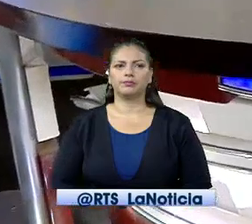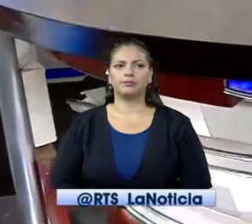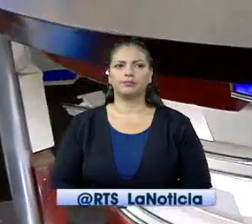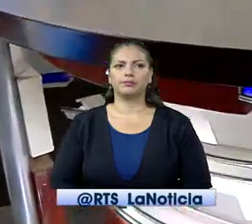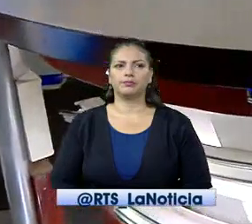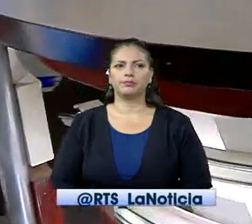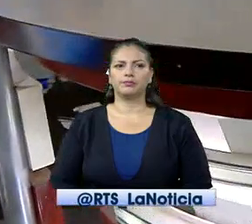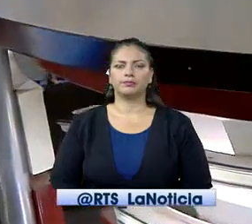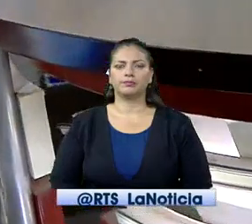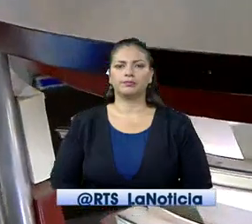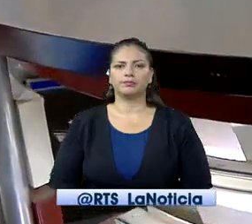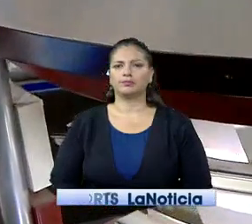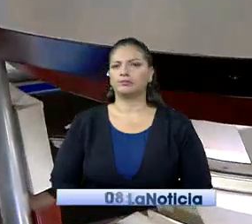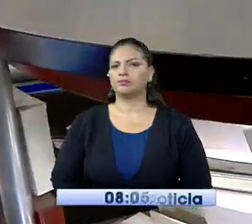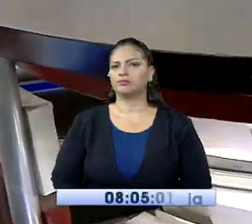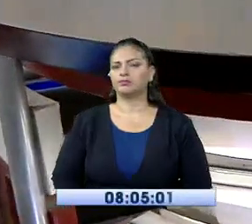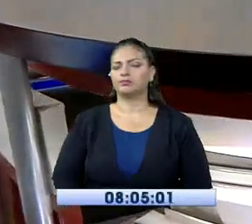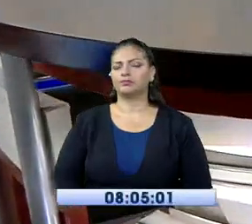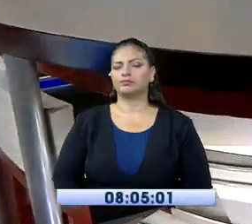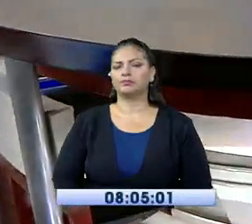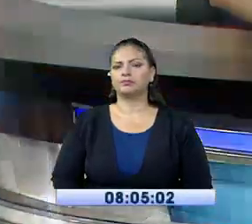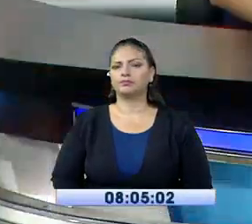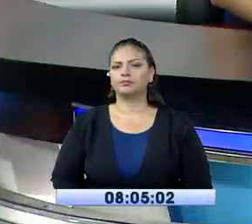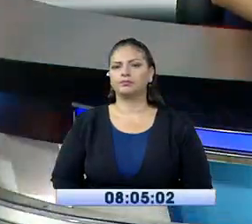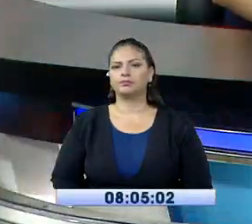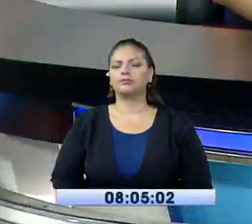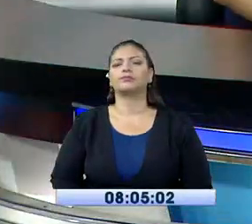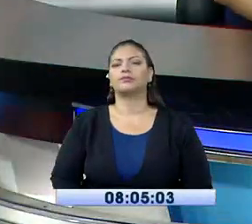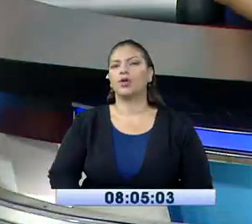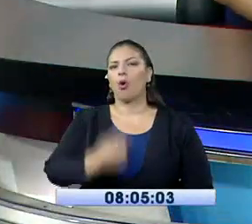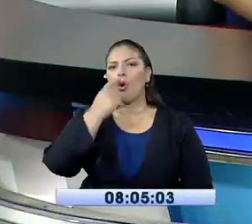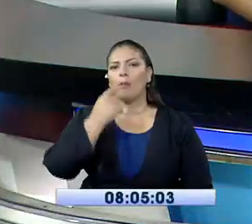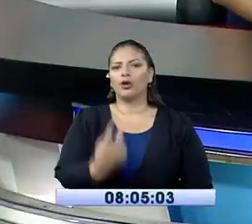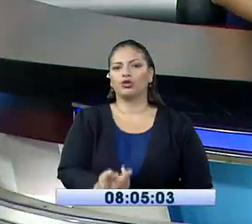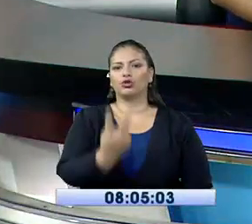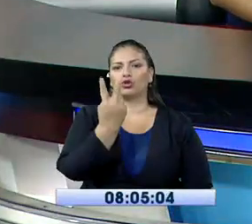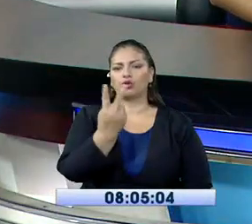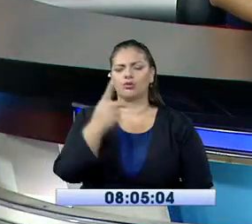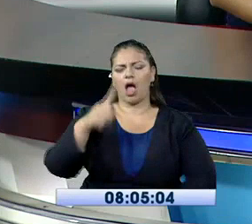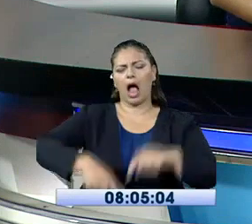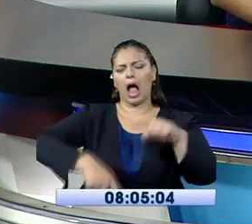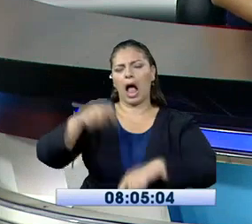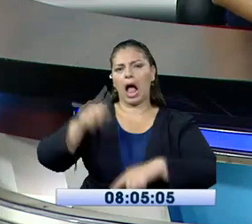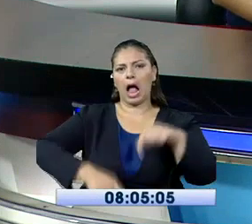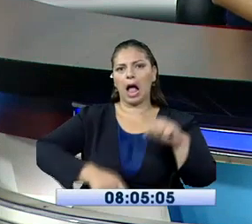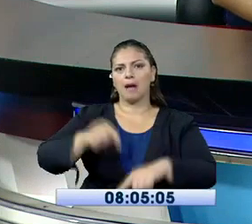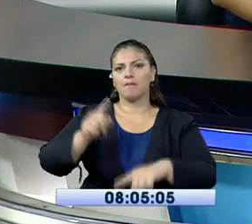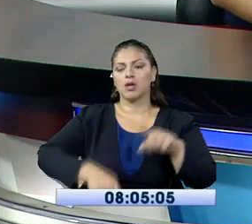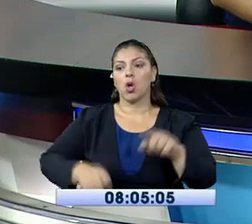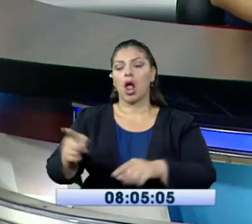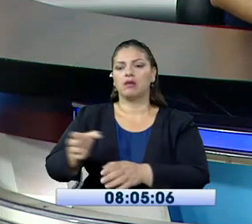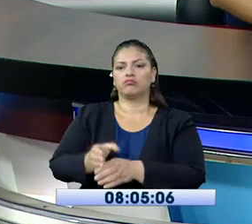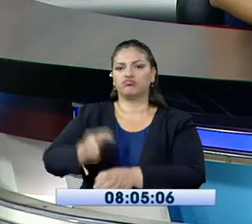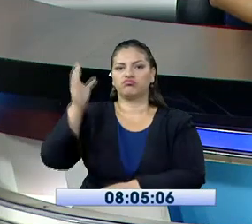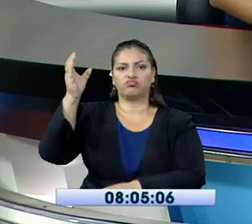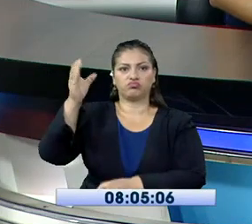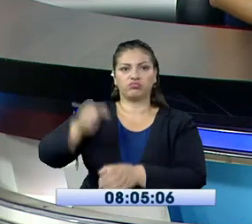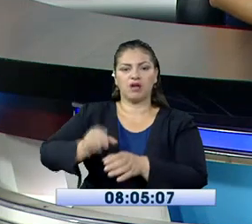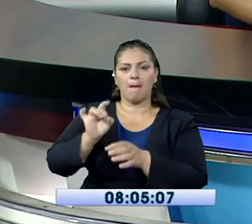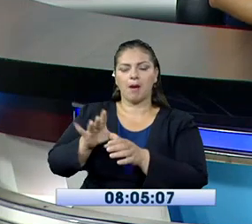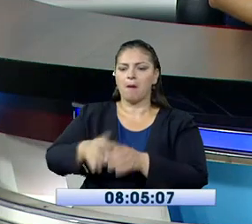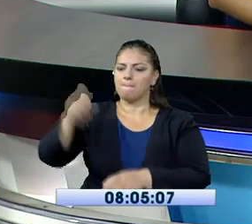Pelea entre amigos terminó en sangre. El enfrentamiento se produjo en un populoso sector del noroeste de Guayaquil. Veamos los